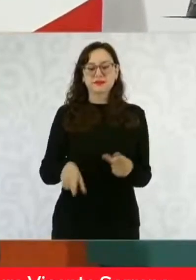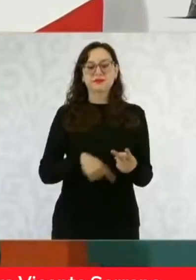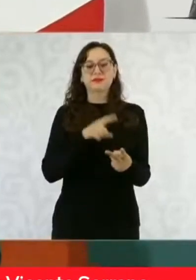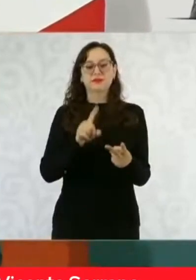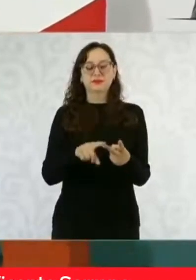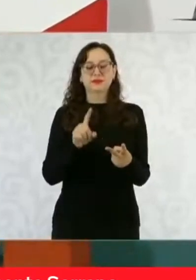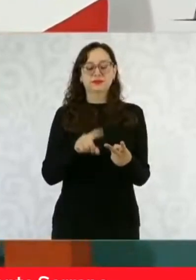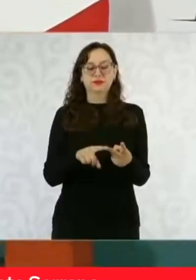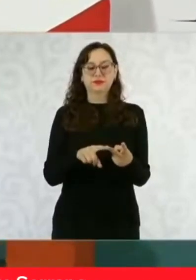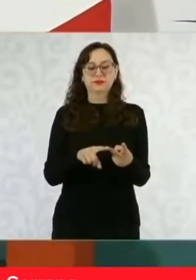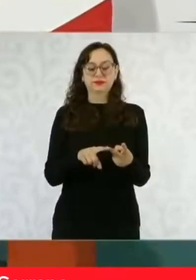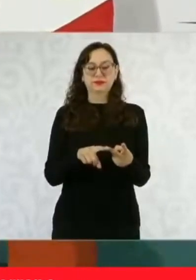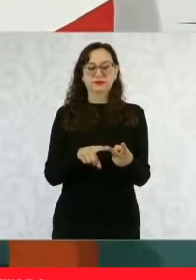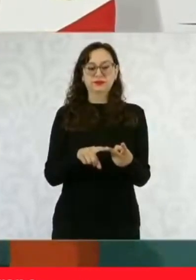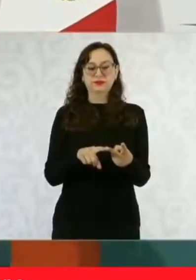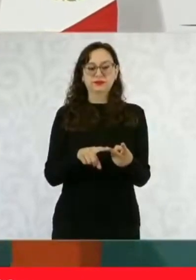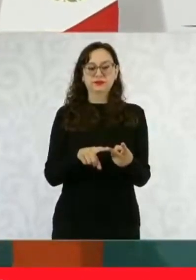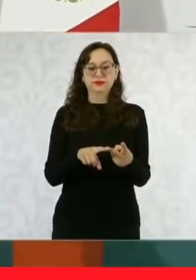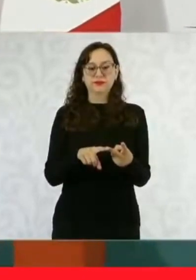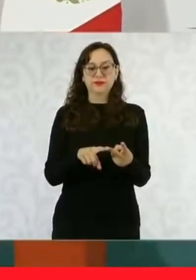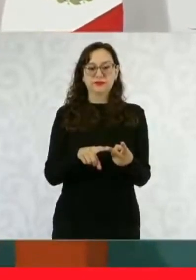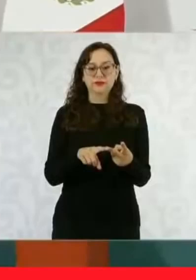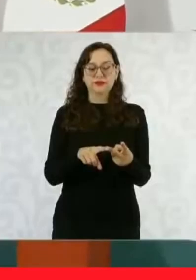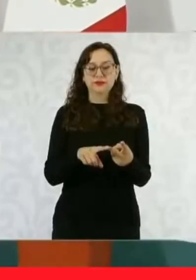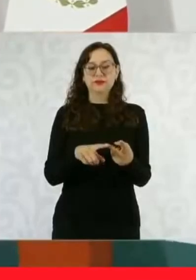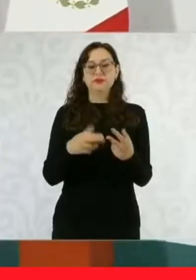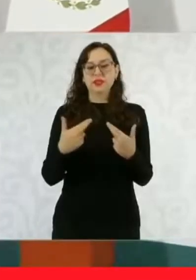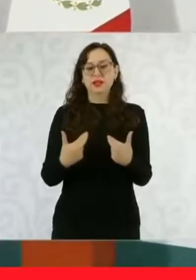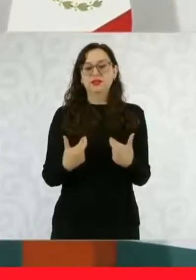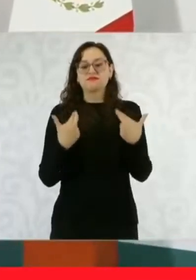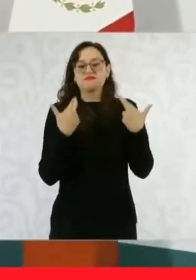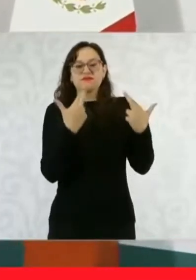de… El regalo se llama Legado de Grandeza.